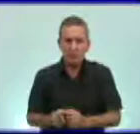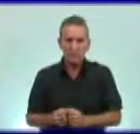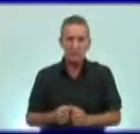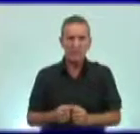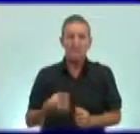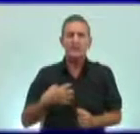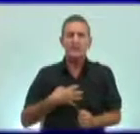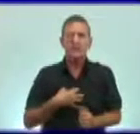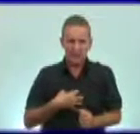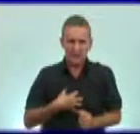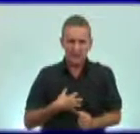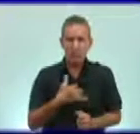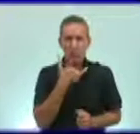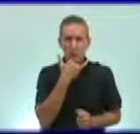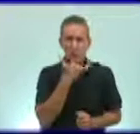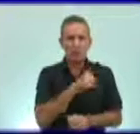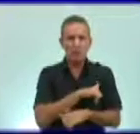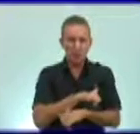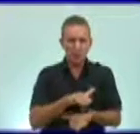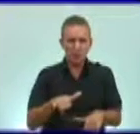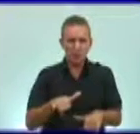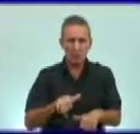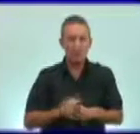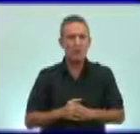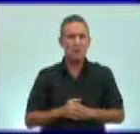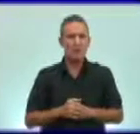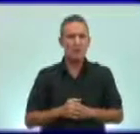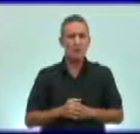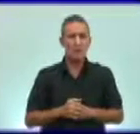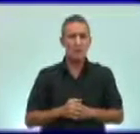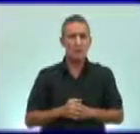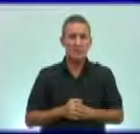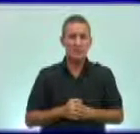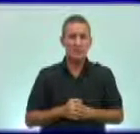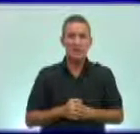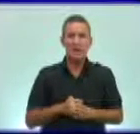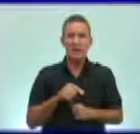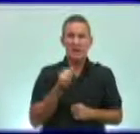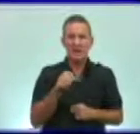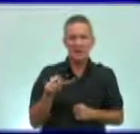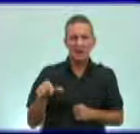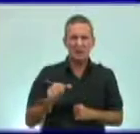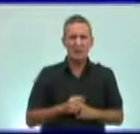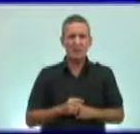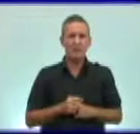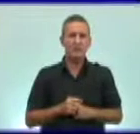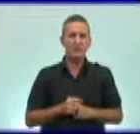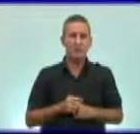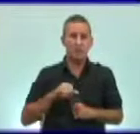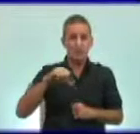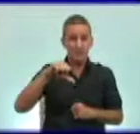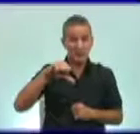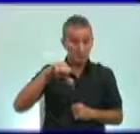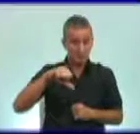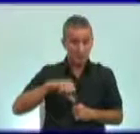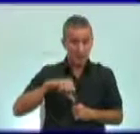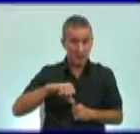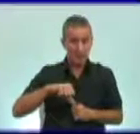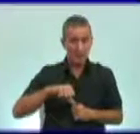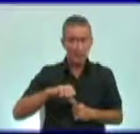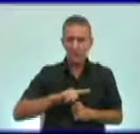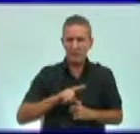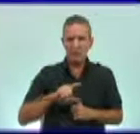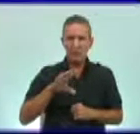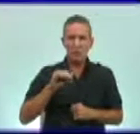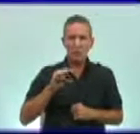nuestras insuficiencias. Y dice, los desagradecidos, y ahí hay un valor ético, los desagradecidos no hablan